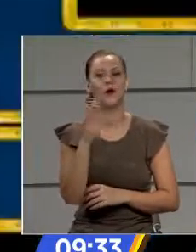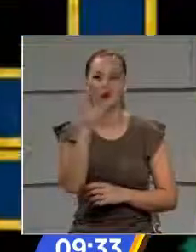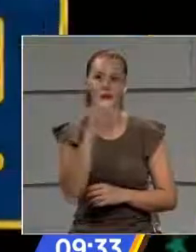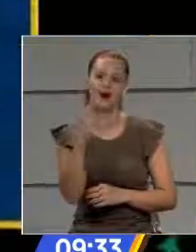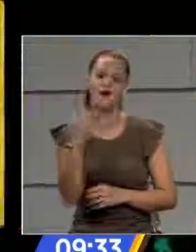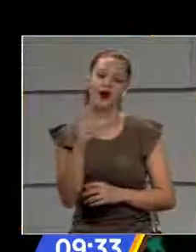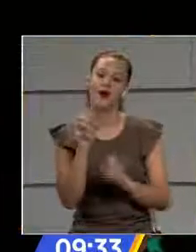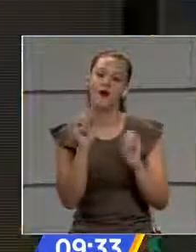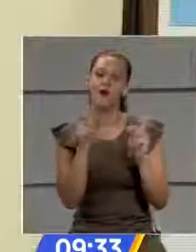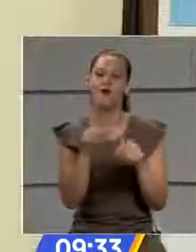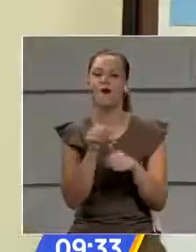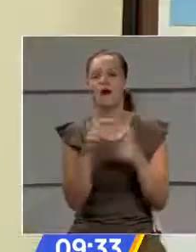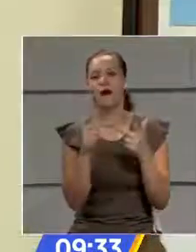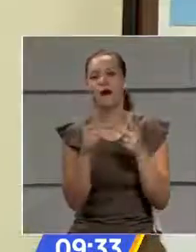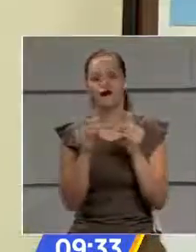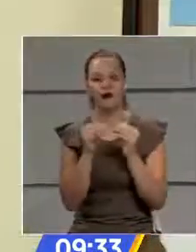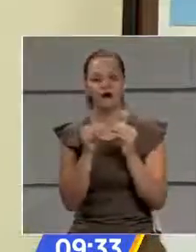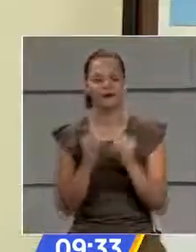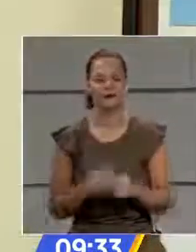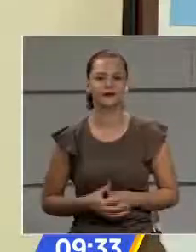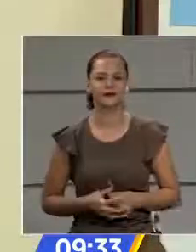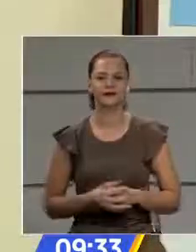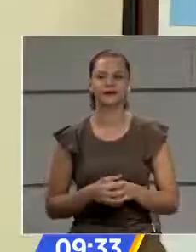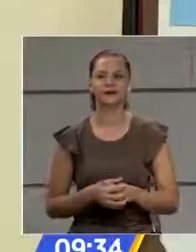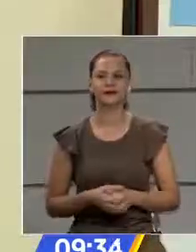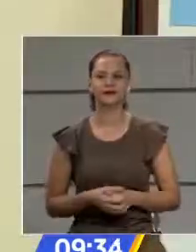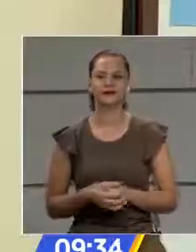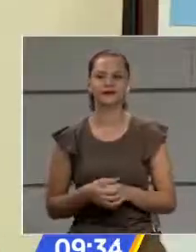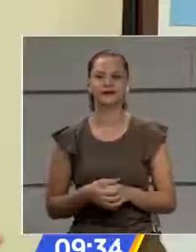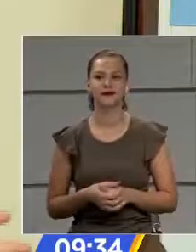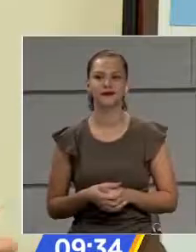Andaba buscando el peligro. Ok, ¿con cuál seguimos, Carla? Ok.